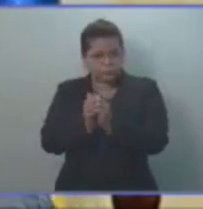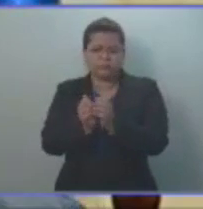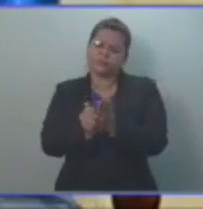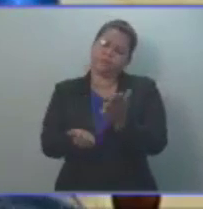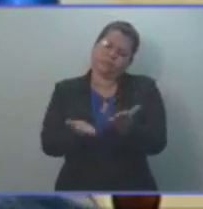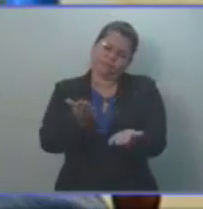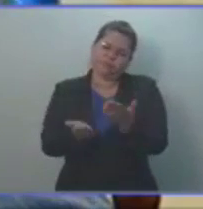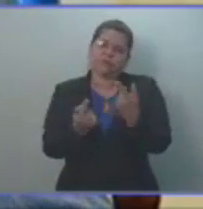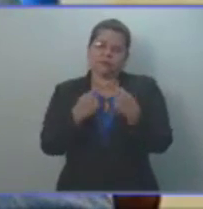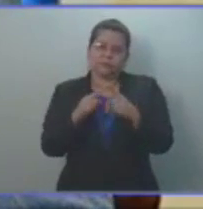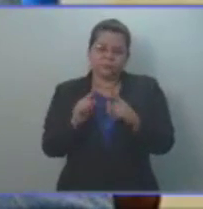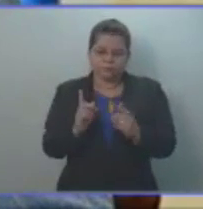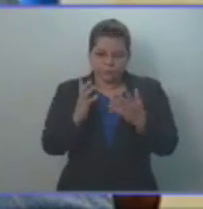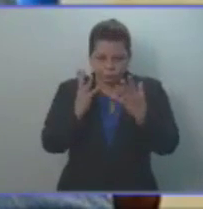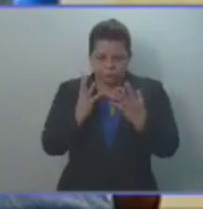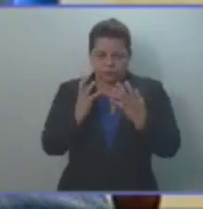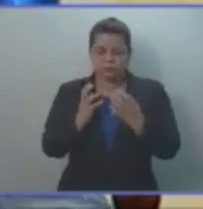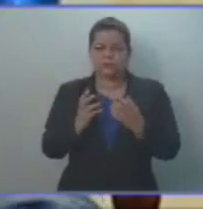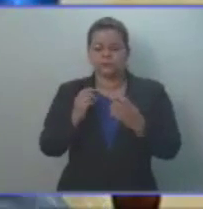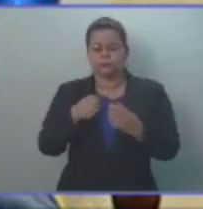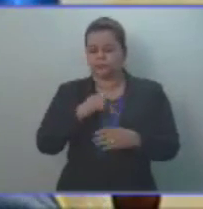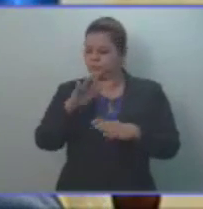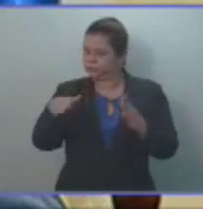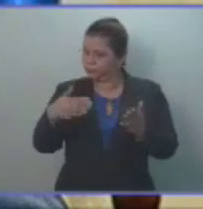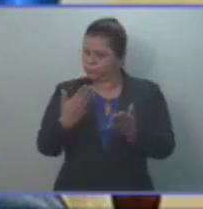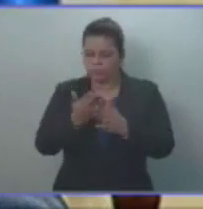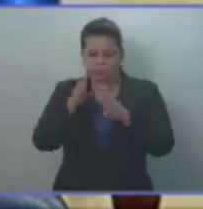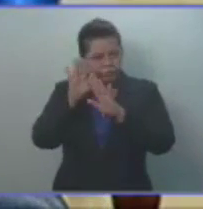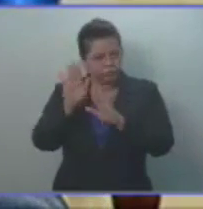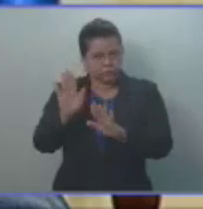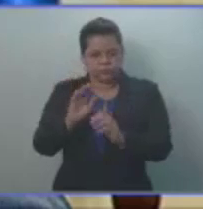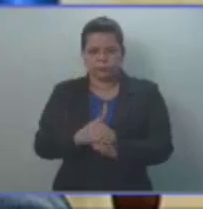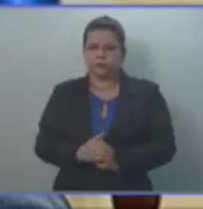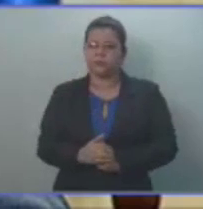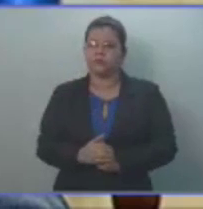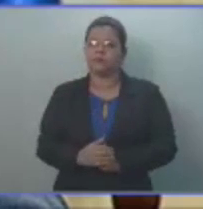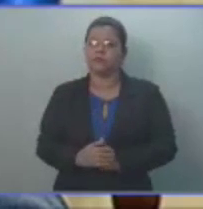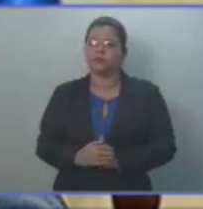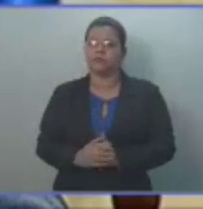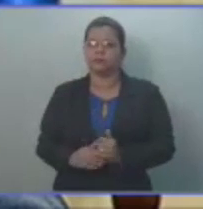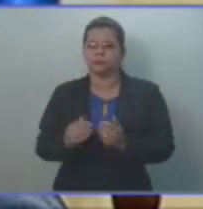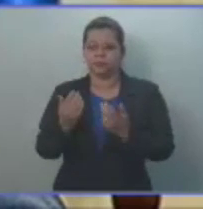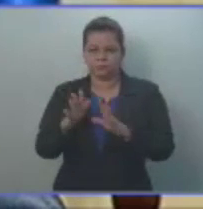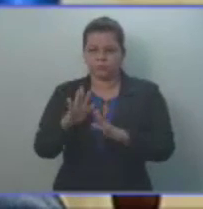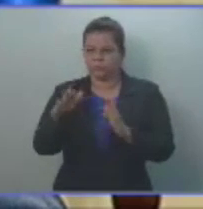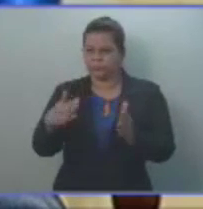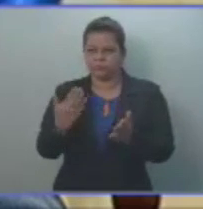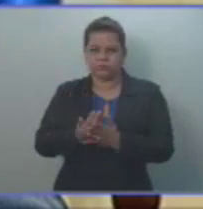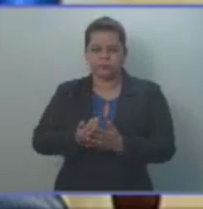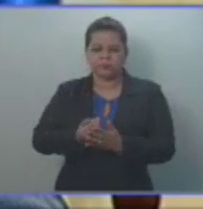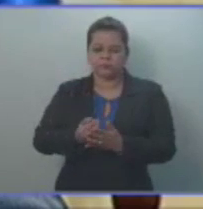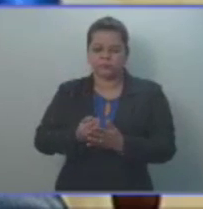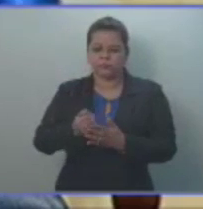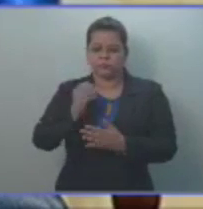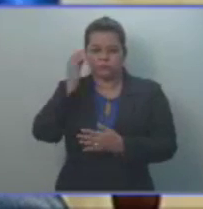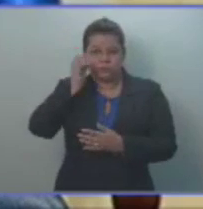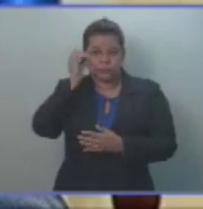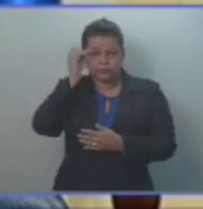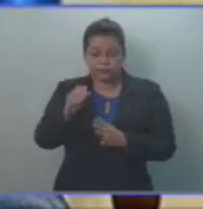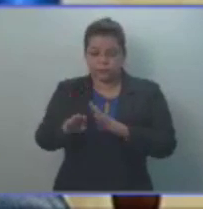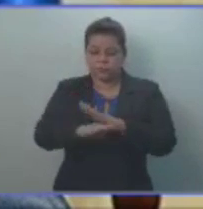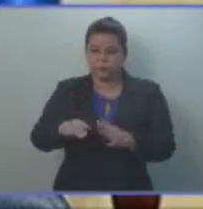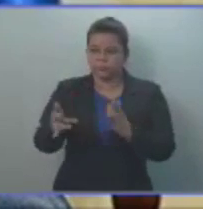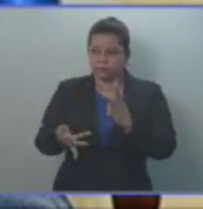esa dirección yo quisiera, con el respeto debido al Pleno, previendo cualquier observación que de orden técnica se pueda